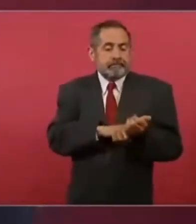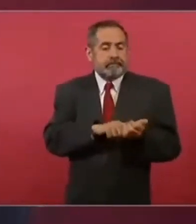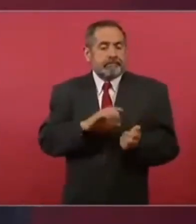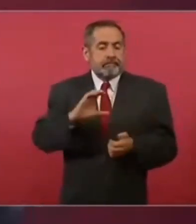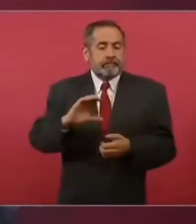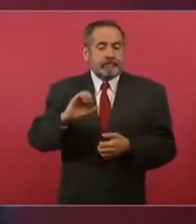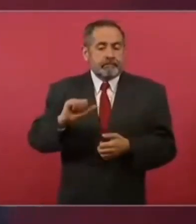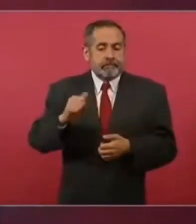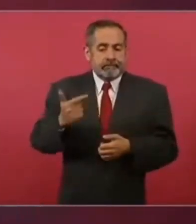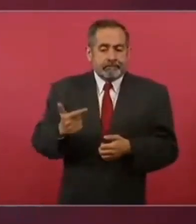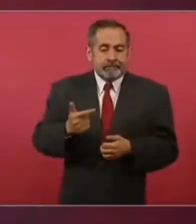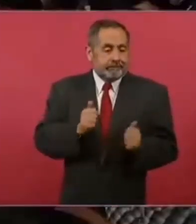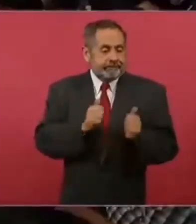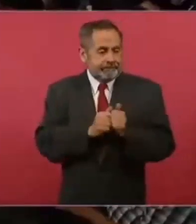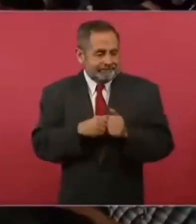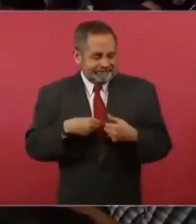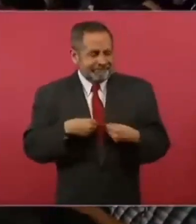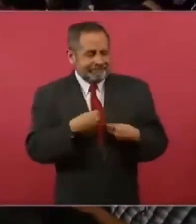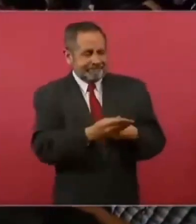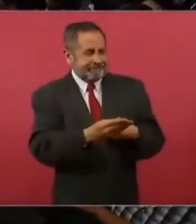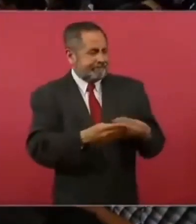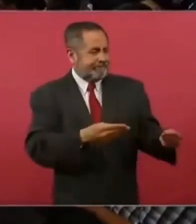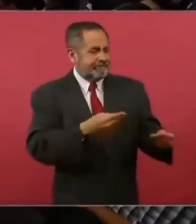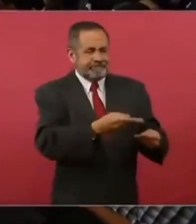Los más